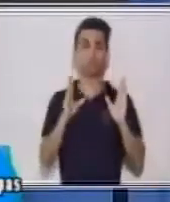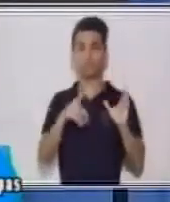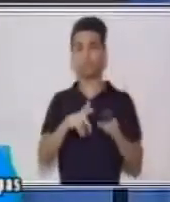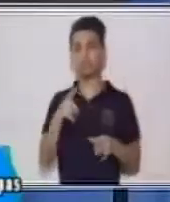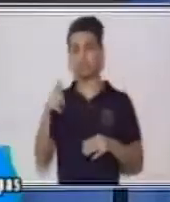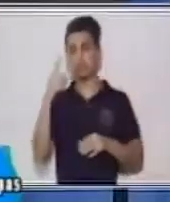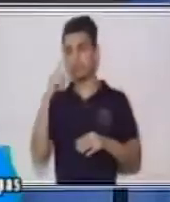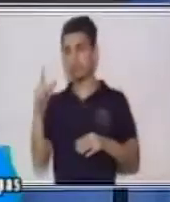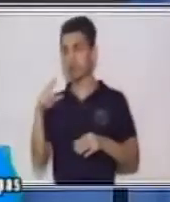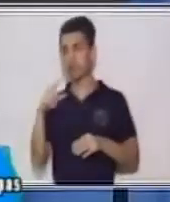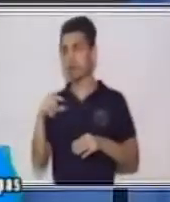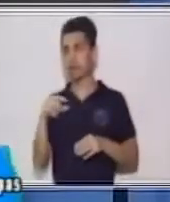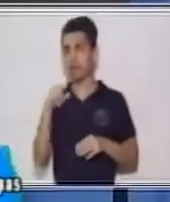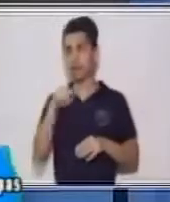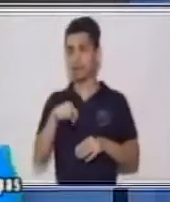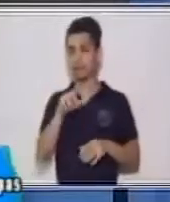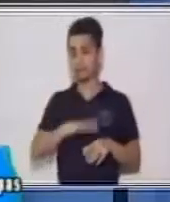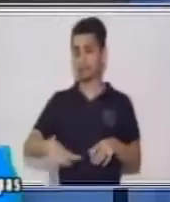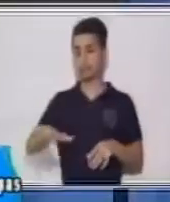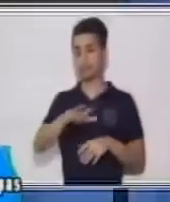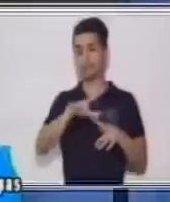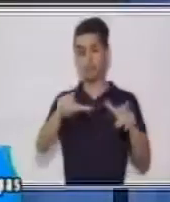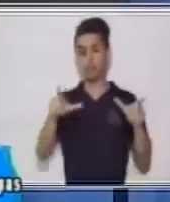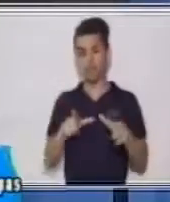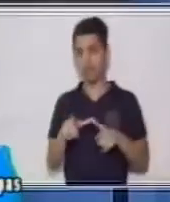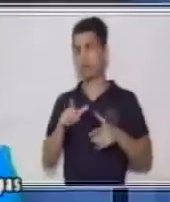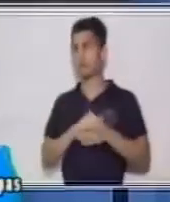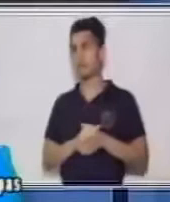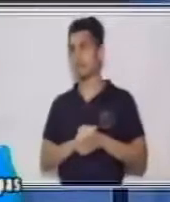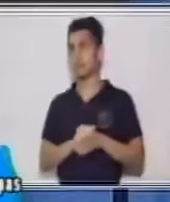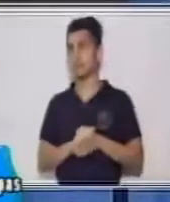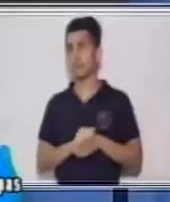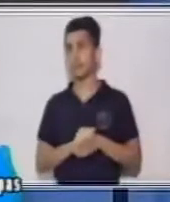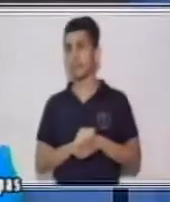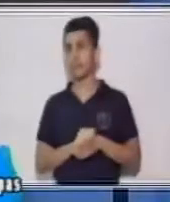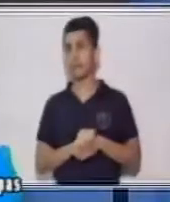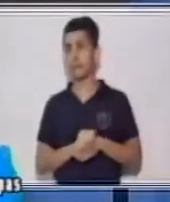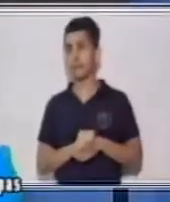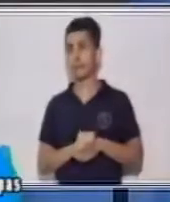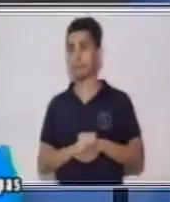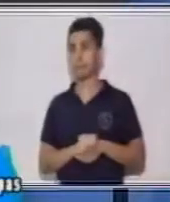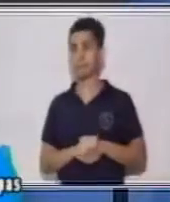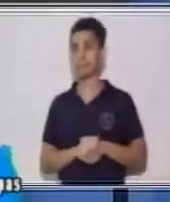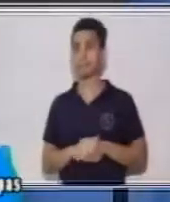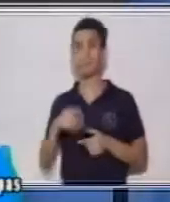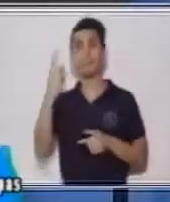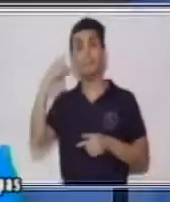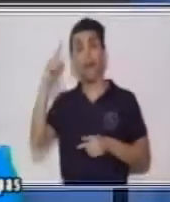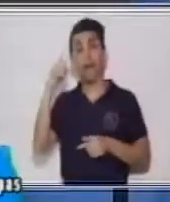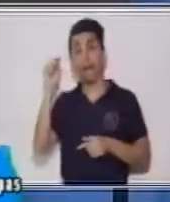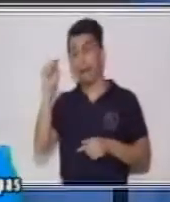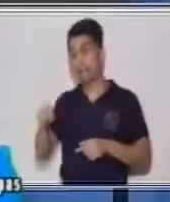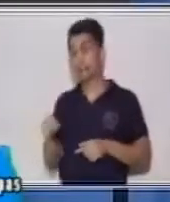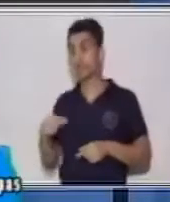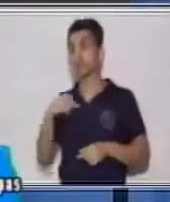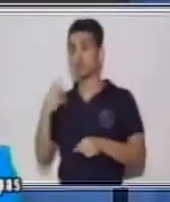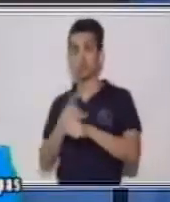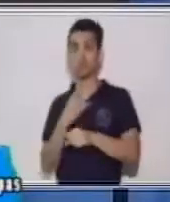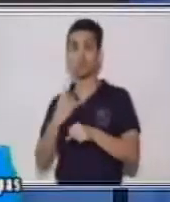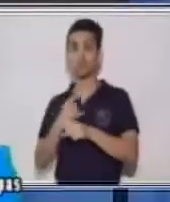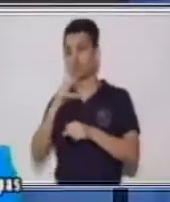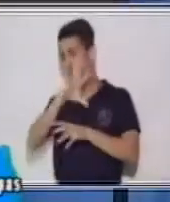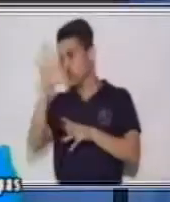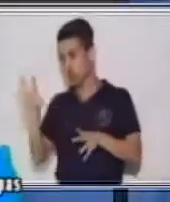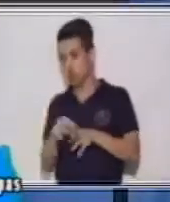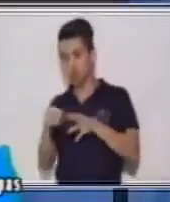porción del territorio. Ah, entonces para esto me está sirviendo todo lo que me